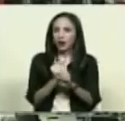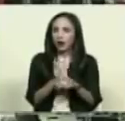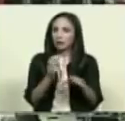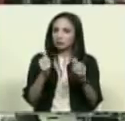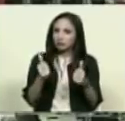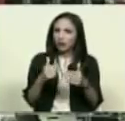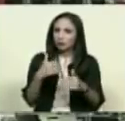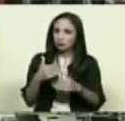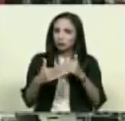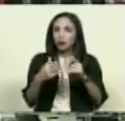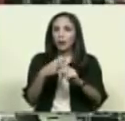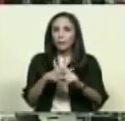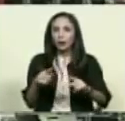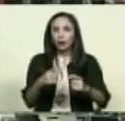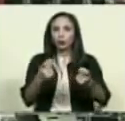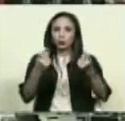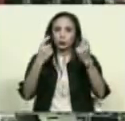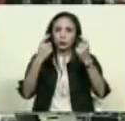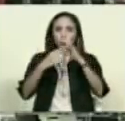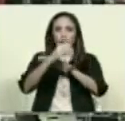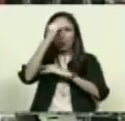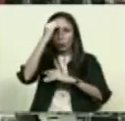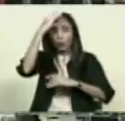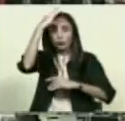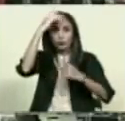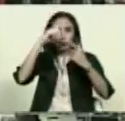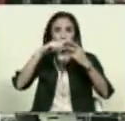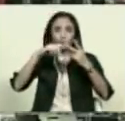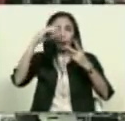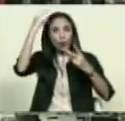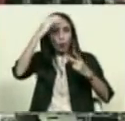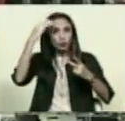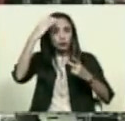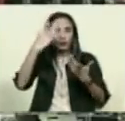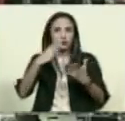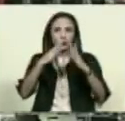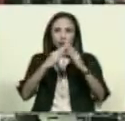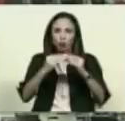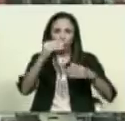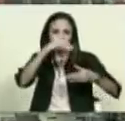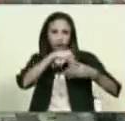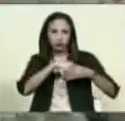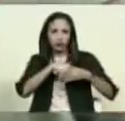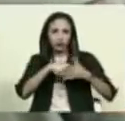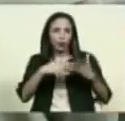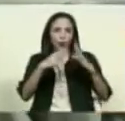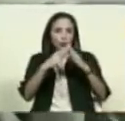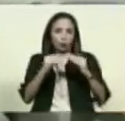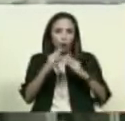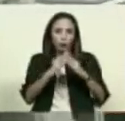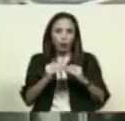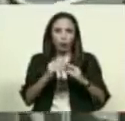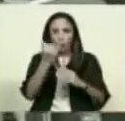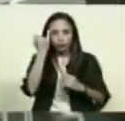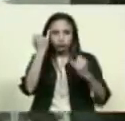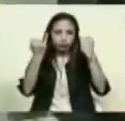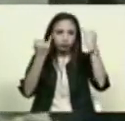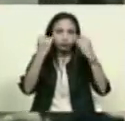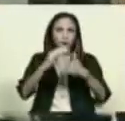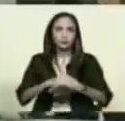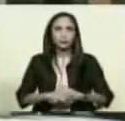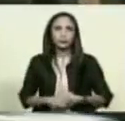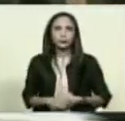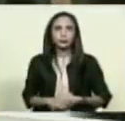además formada, que tiene la conciencia necesaria para asumir el rol protagónico a la cual la patria nos convoca. Aquí le doy el